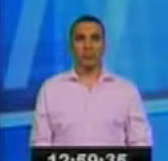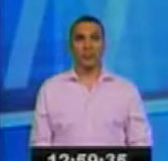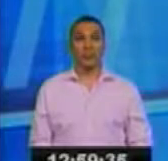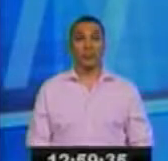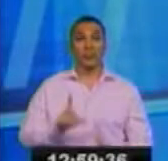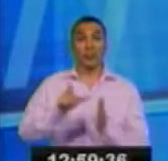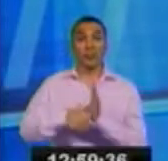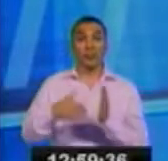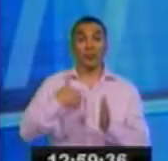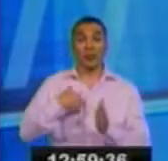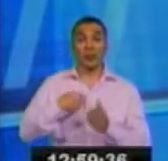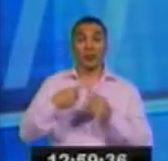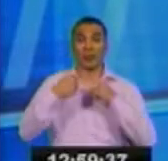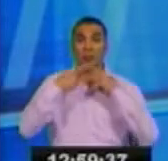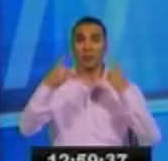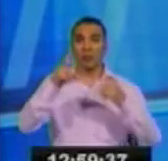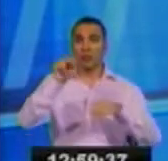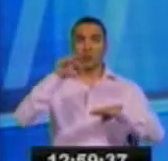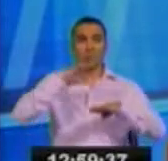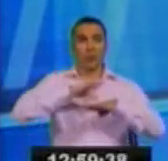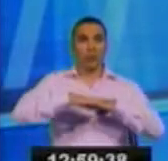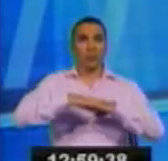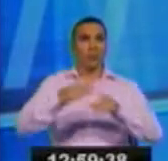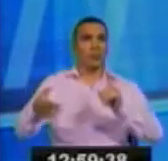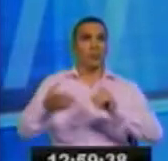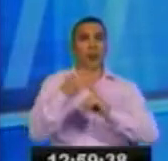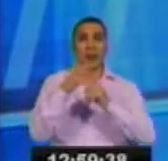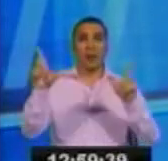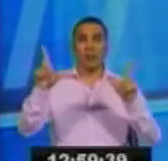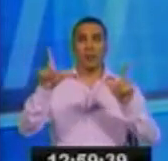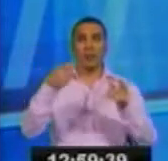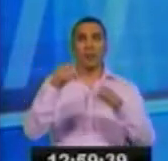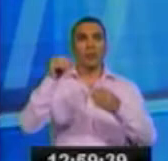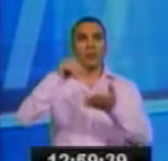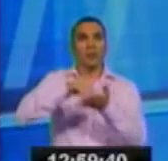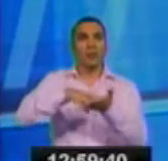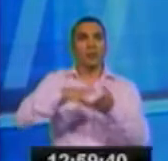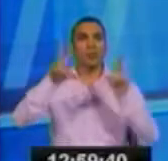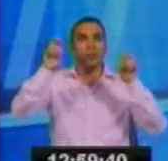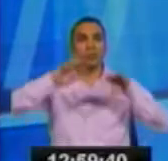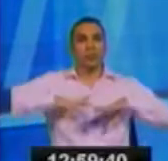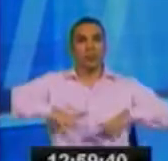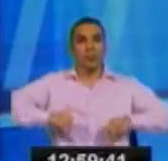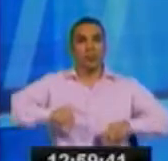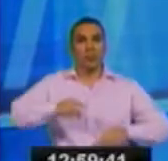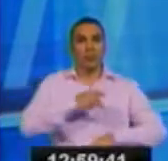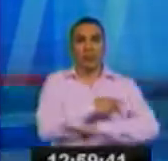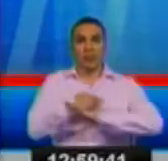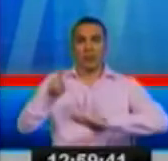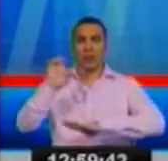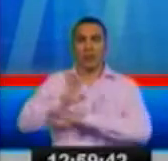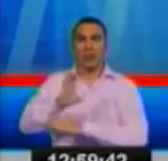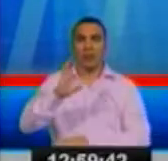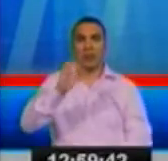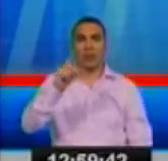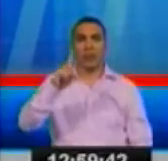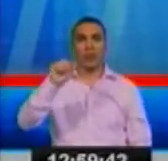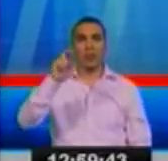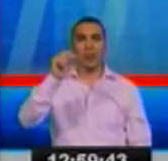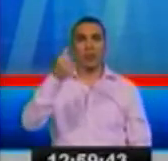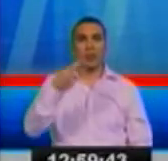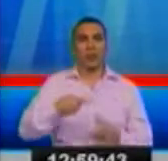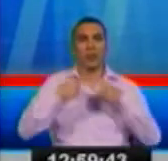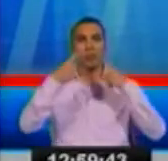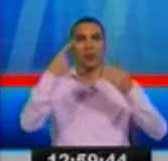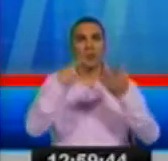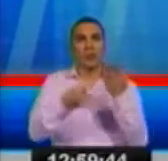y después de haber sido declarada inocente y recuperar su libertad dentro de un caso de corrupción en Petroecuador, Carolina Astudillo reveló